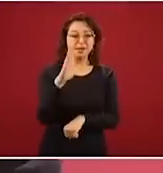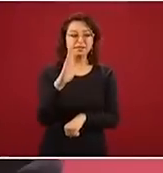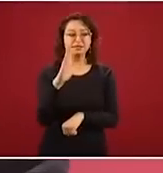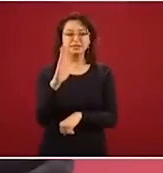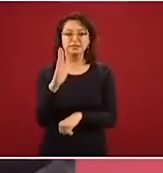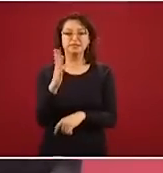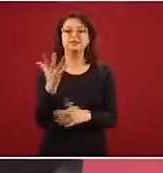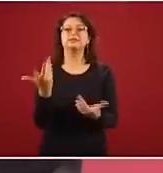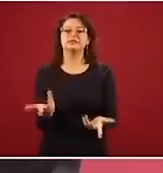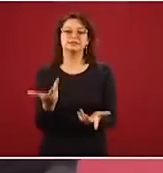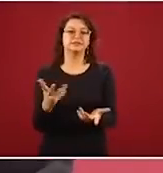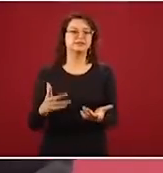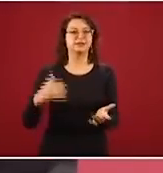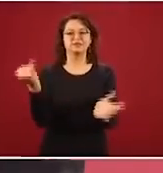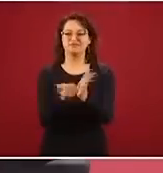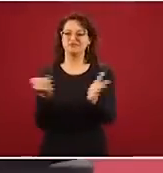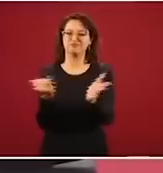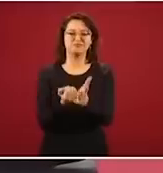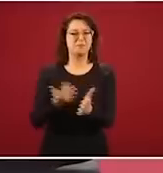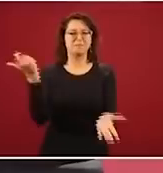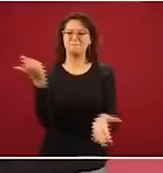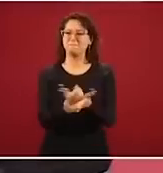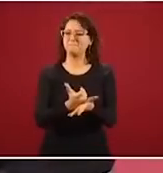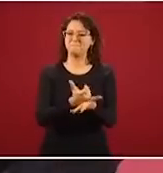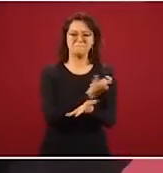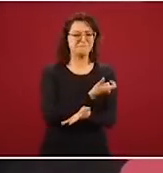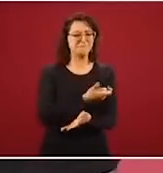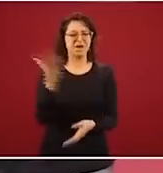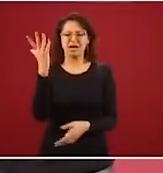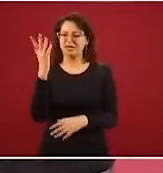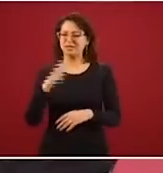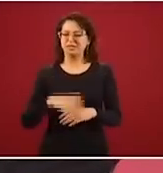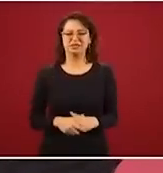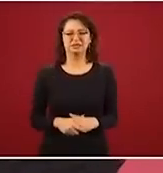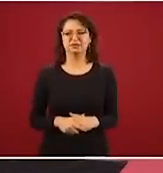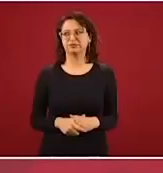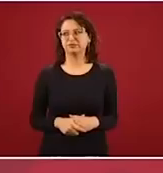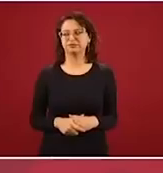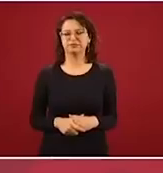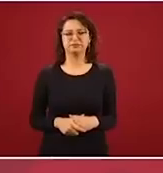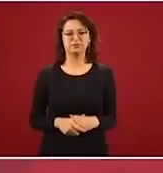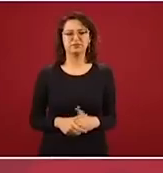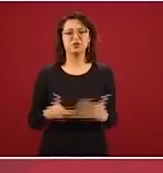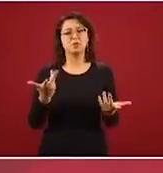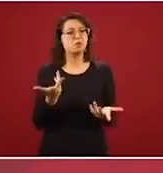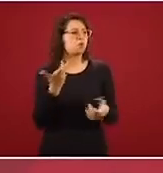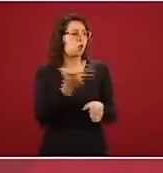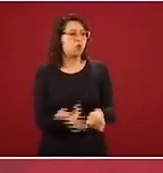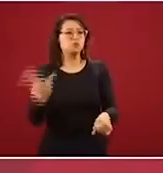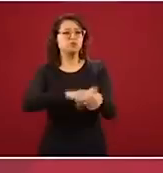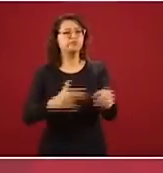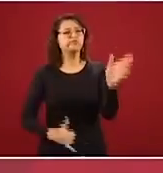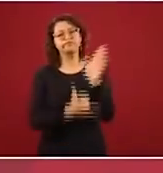cobraban elevadísimos intereses. Un hospital que costaba construirlo